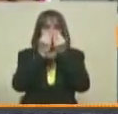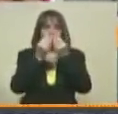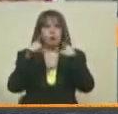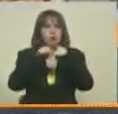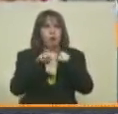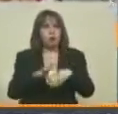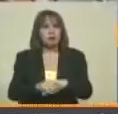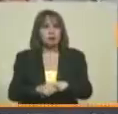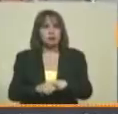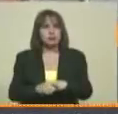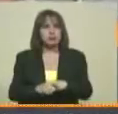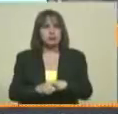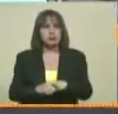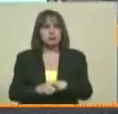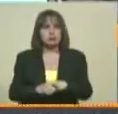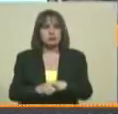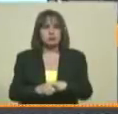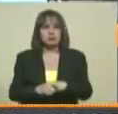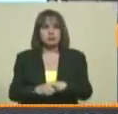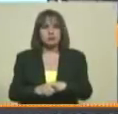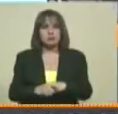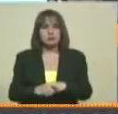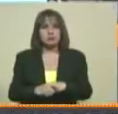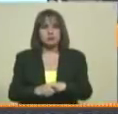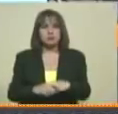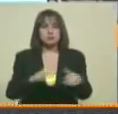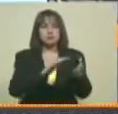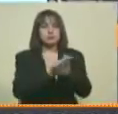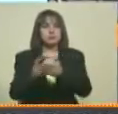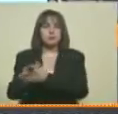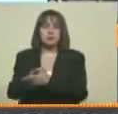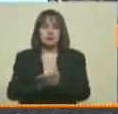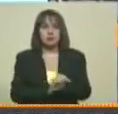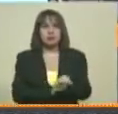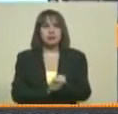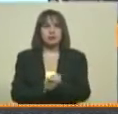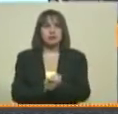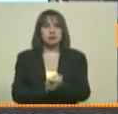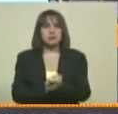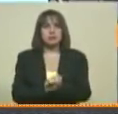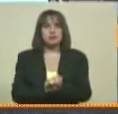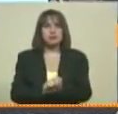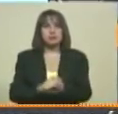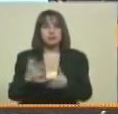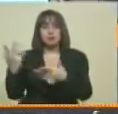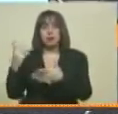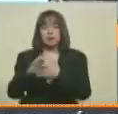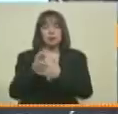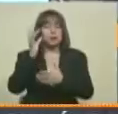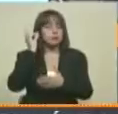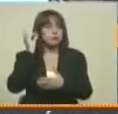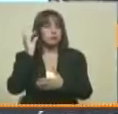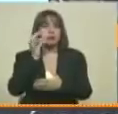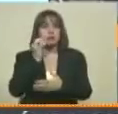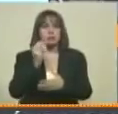Y es en esencia, compañeros, compañeras, compañera Blanca, es en esencia